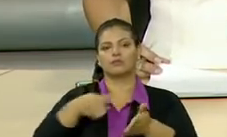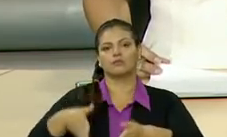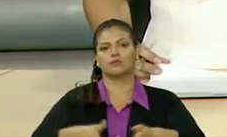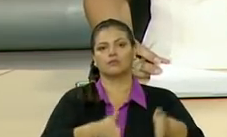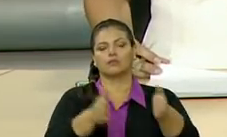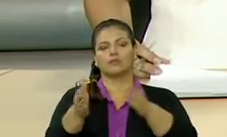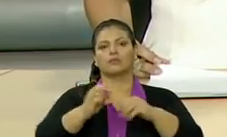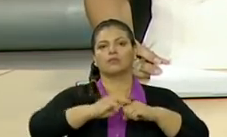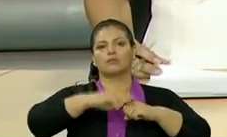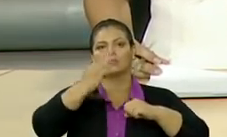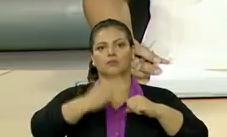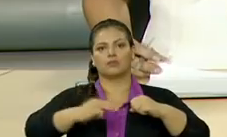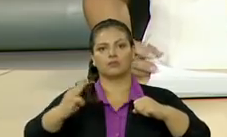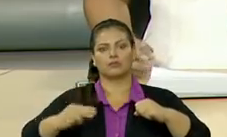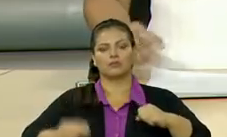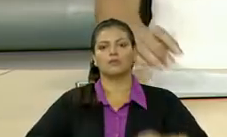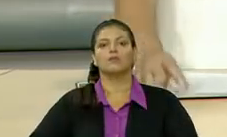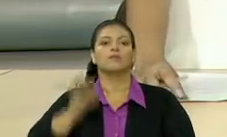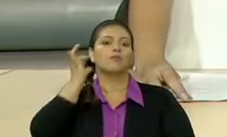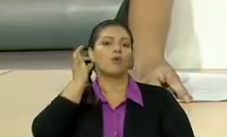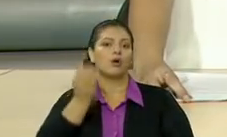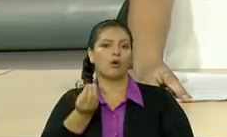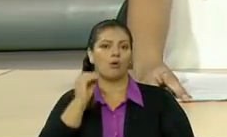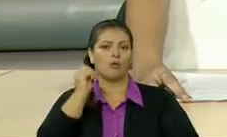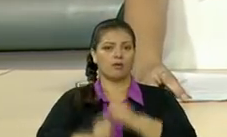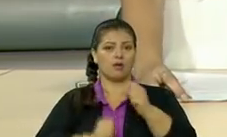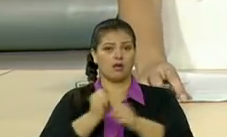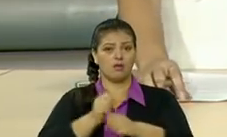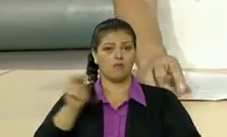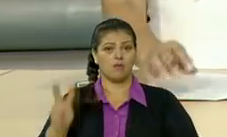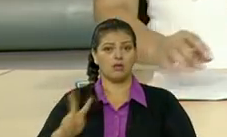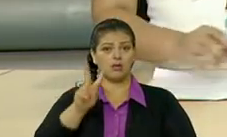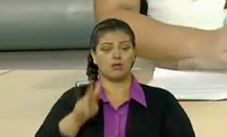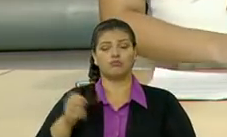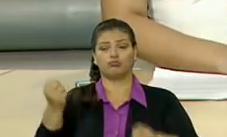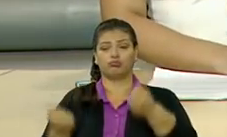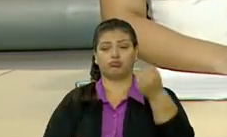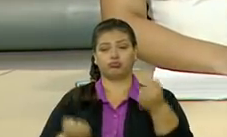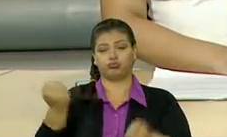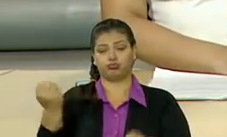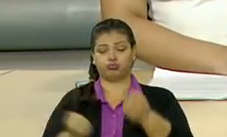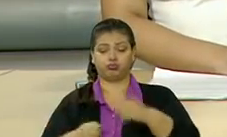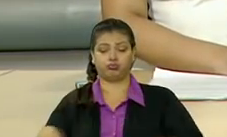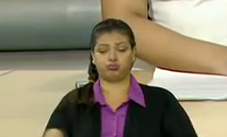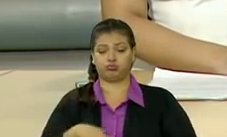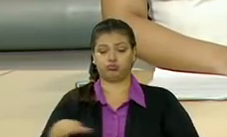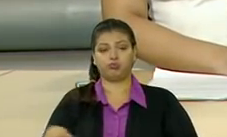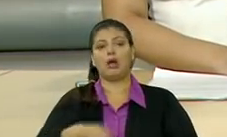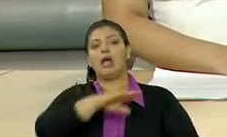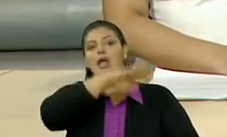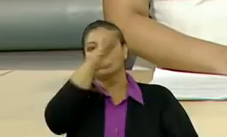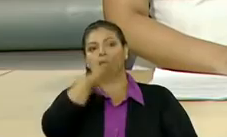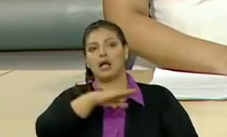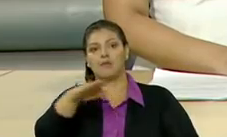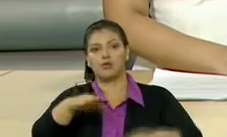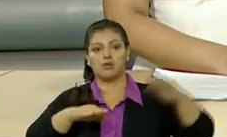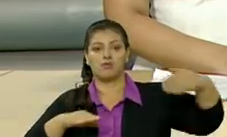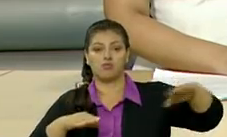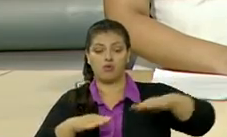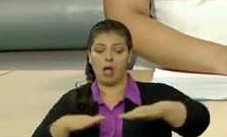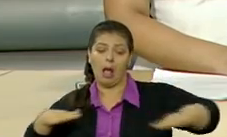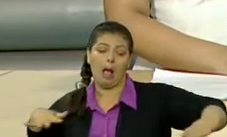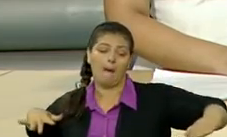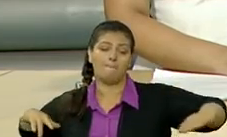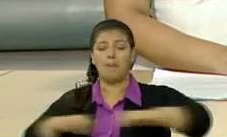conducía chocó con otro en la vía Colisa-Montecristi. Esto es en la provincia de Manabí. El conductor del otro